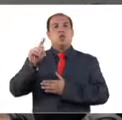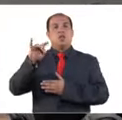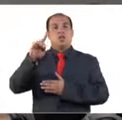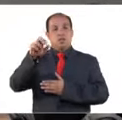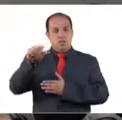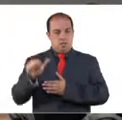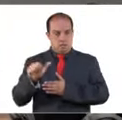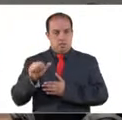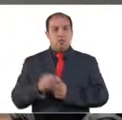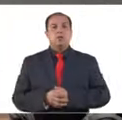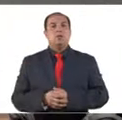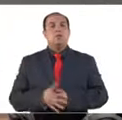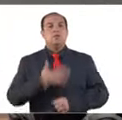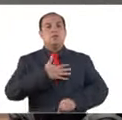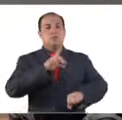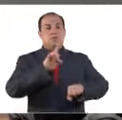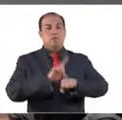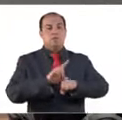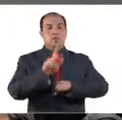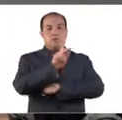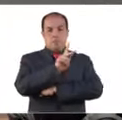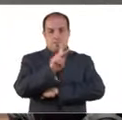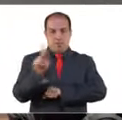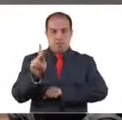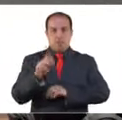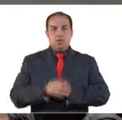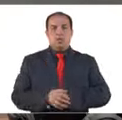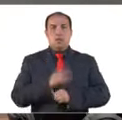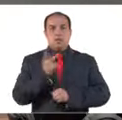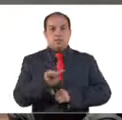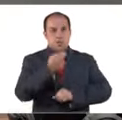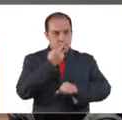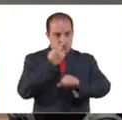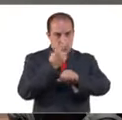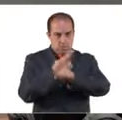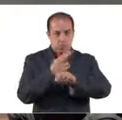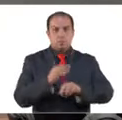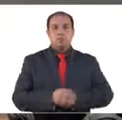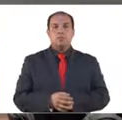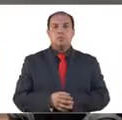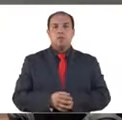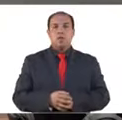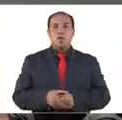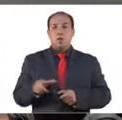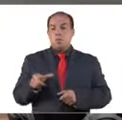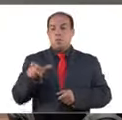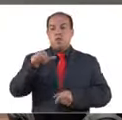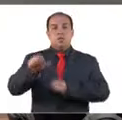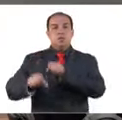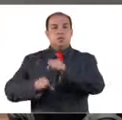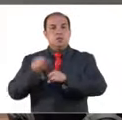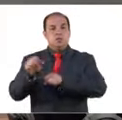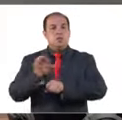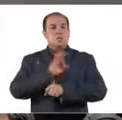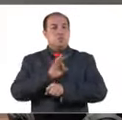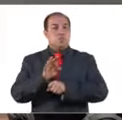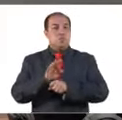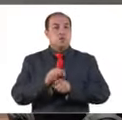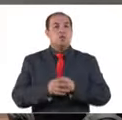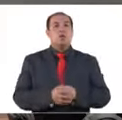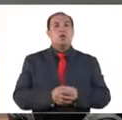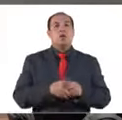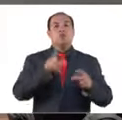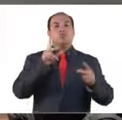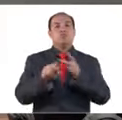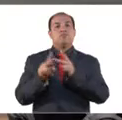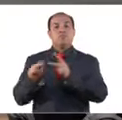Buenos días a todos y a todas. Preguntarle, secretario, ¿estas ciclovías podrían interferir de alguna manera en la movilidad